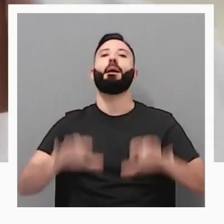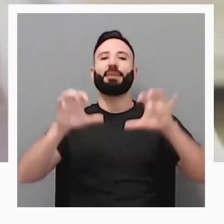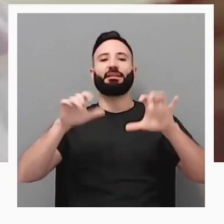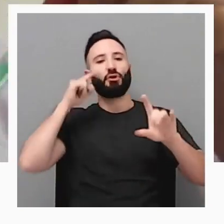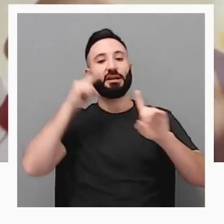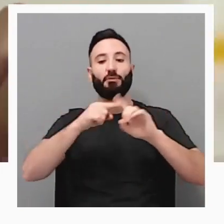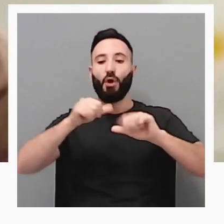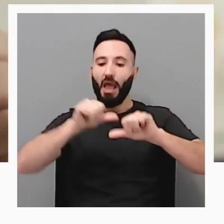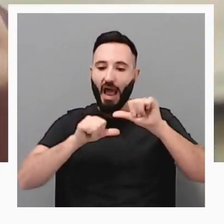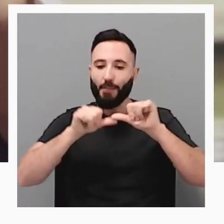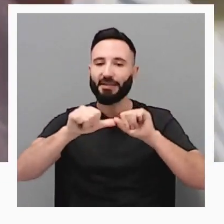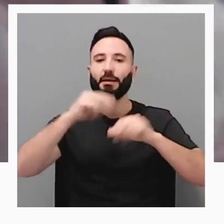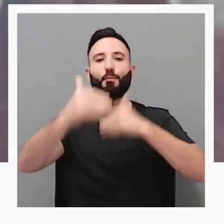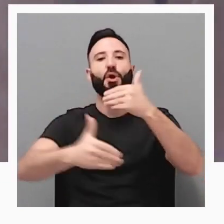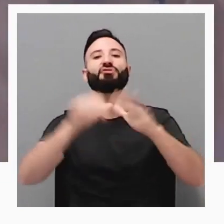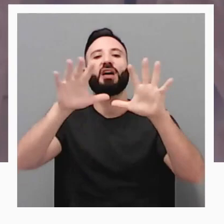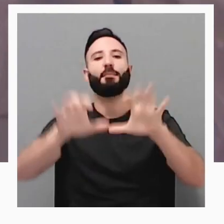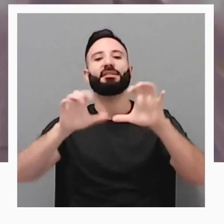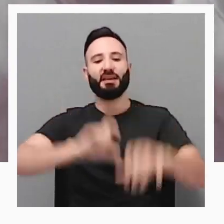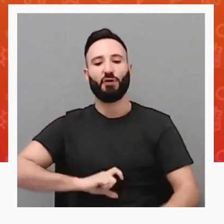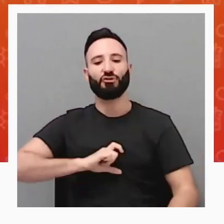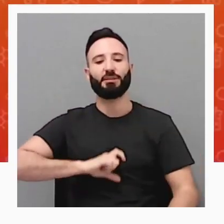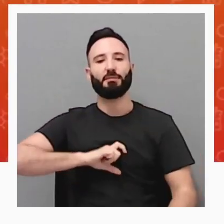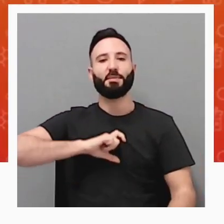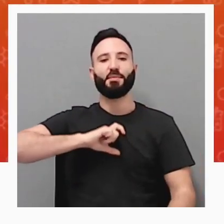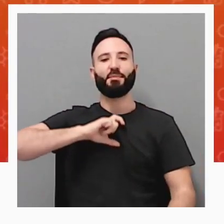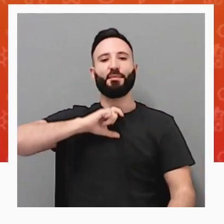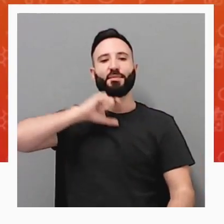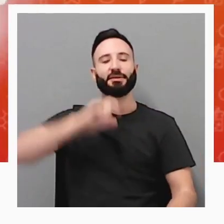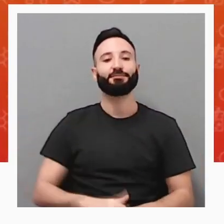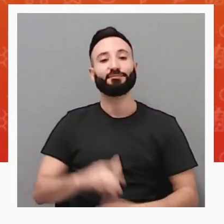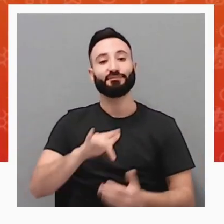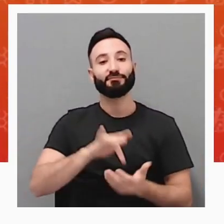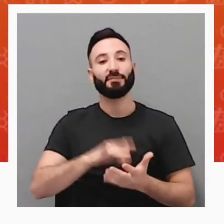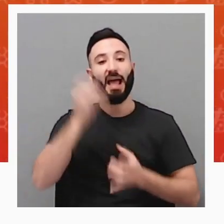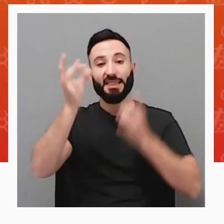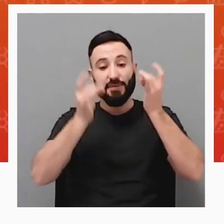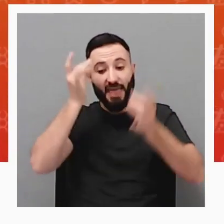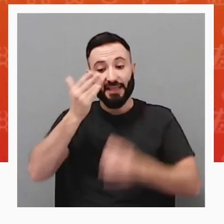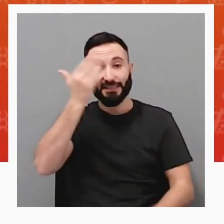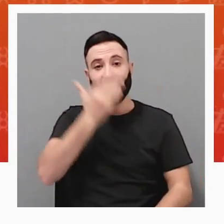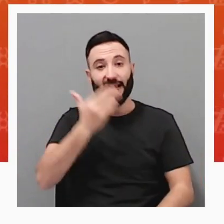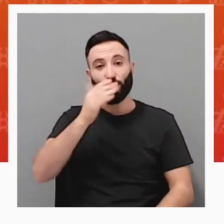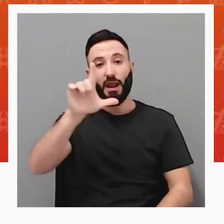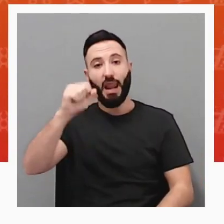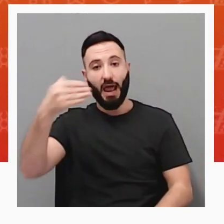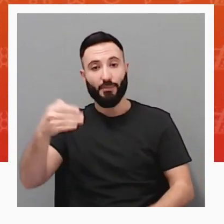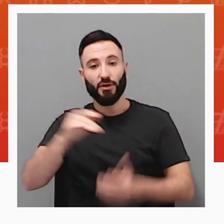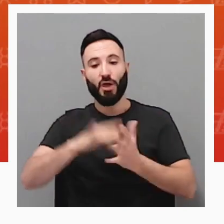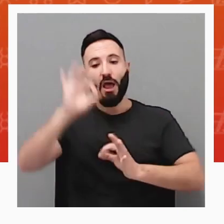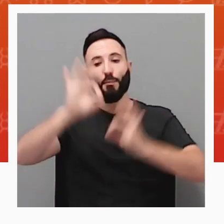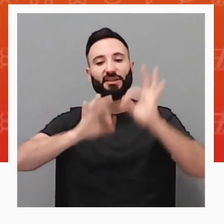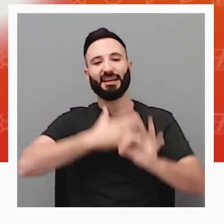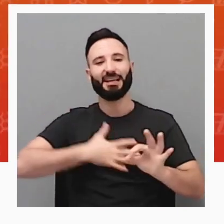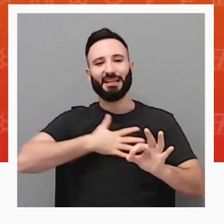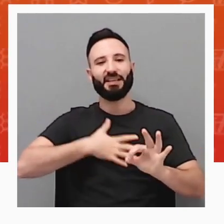aprendizaje, incrementando su autoestima. Las actividades de Escuelab cuentan con altísimas tasas de satisfacción,